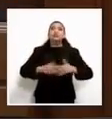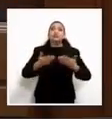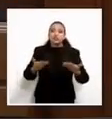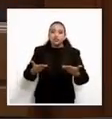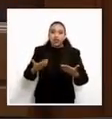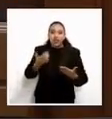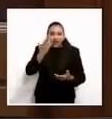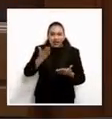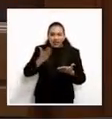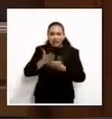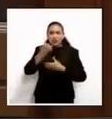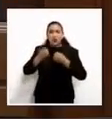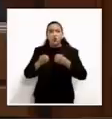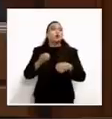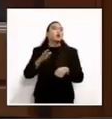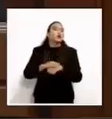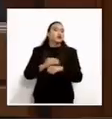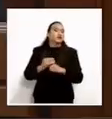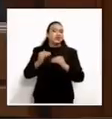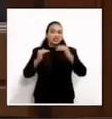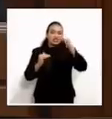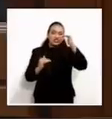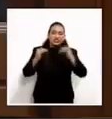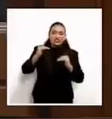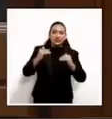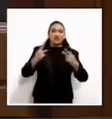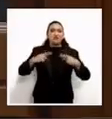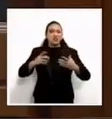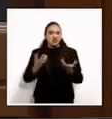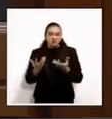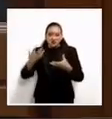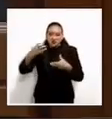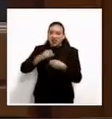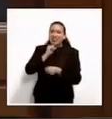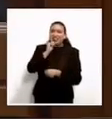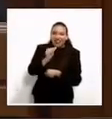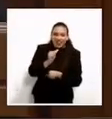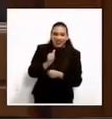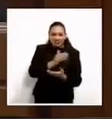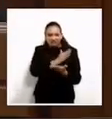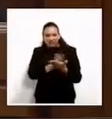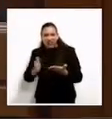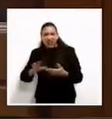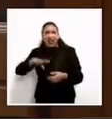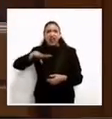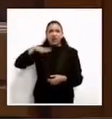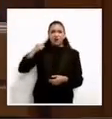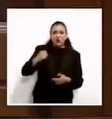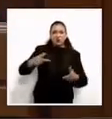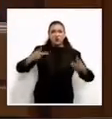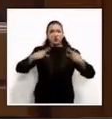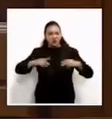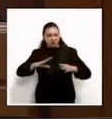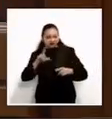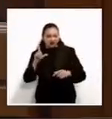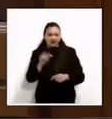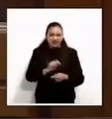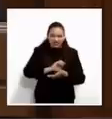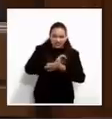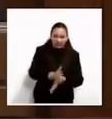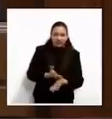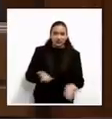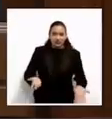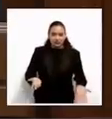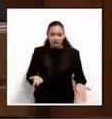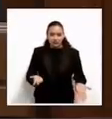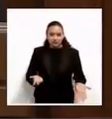una necesidad, o plantearían las necesidades que estábamos escuchando en la voz de Hugo Aguilar el día de ayer. Por ejemplo, el tema de los salarios,